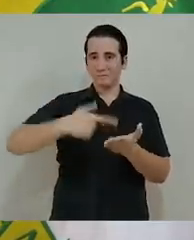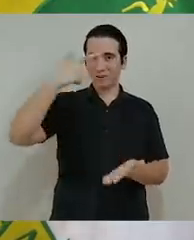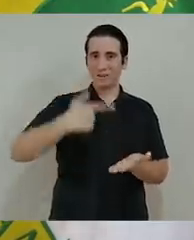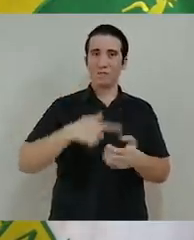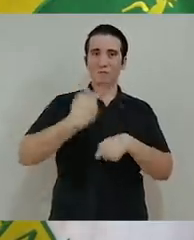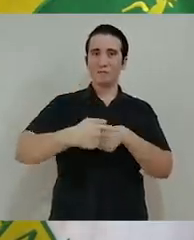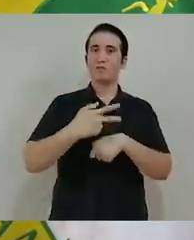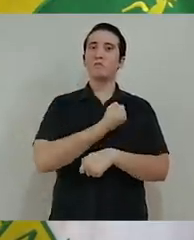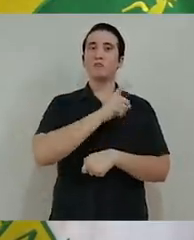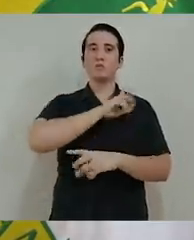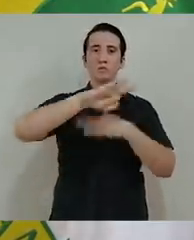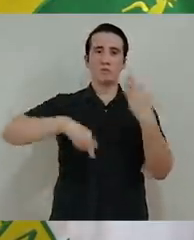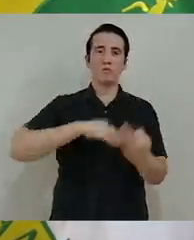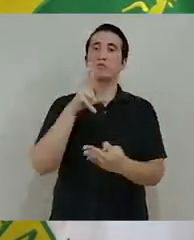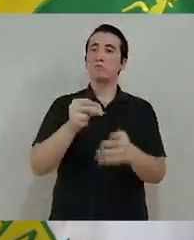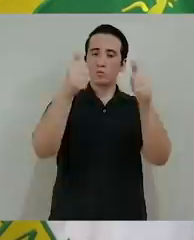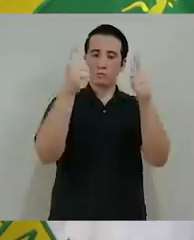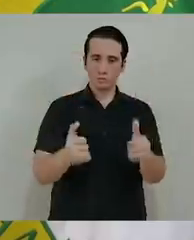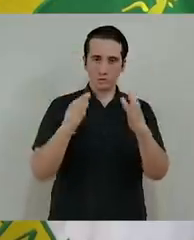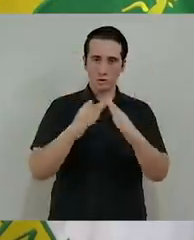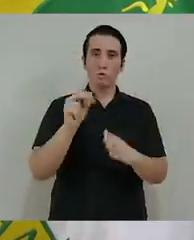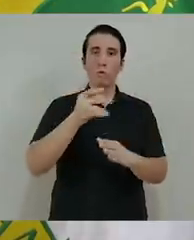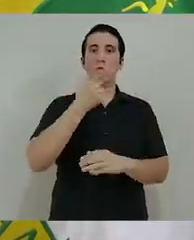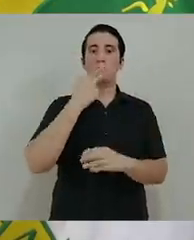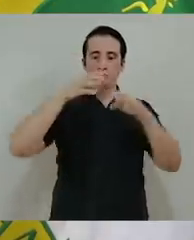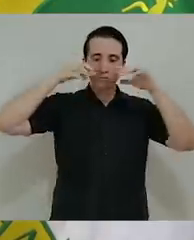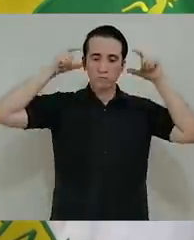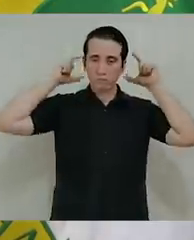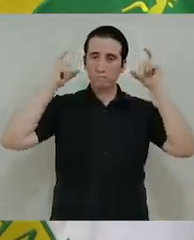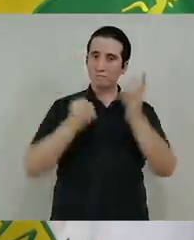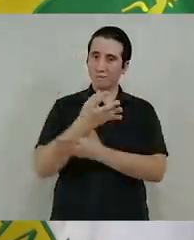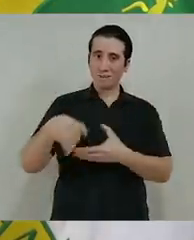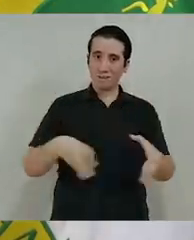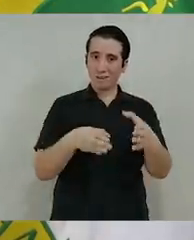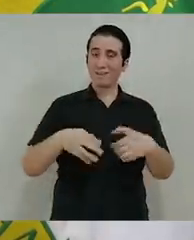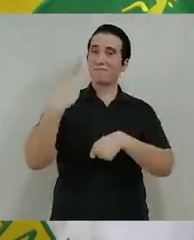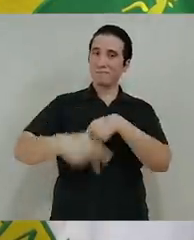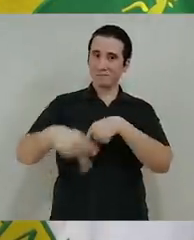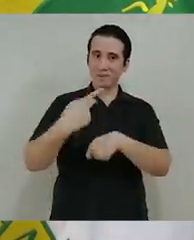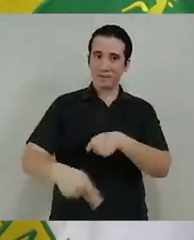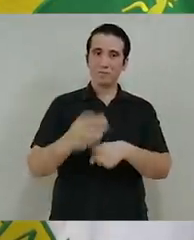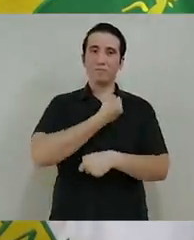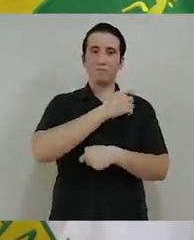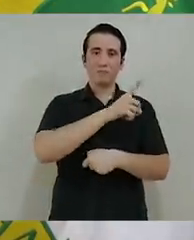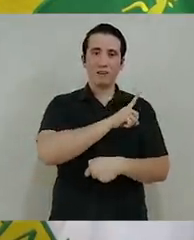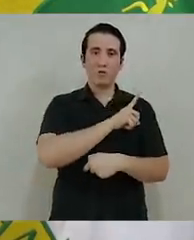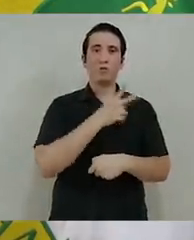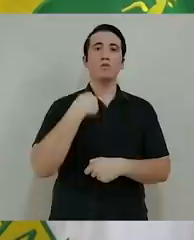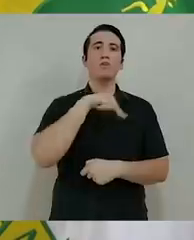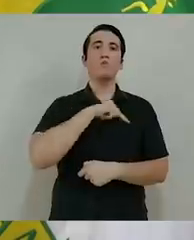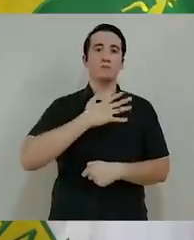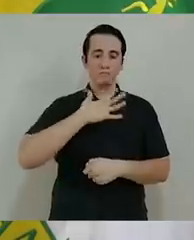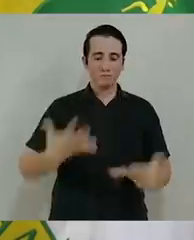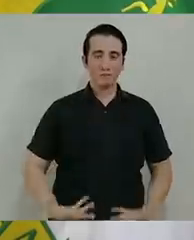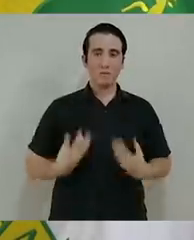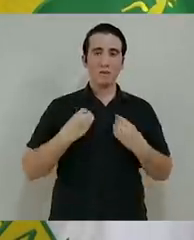grave riesgo la salud de todos. Si no permanecemos en casa y no usamos cubrebocas al salir a la calle, estaremos poniendo en riesgo la salud e incluso